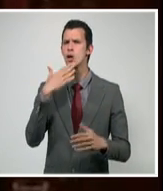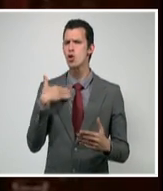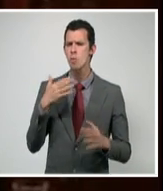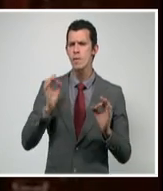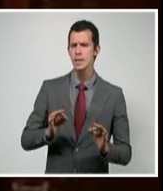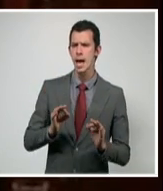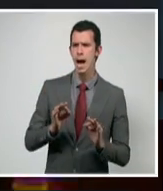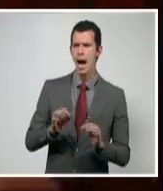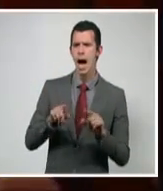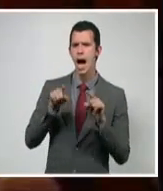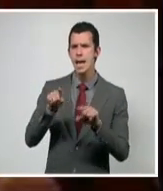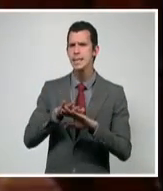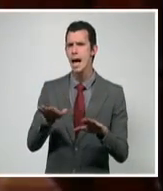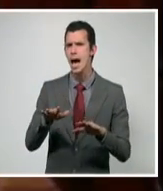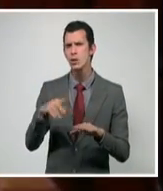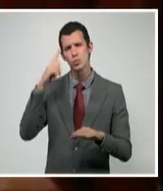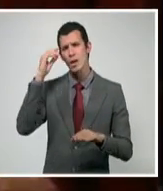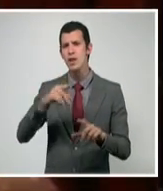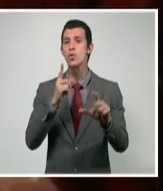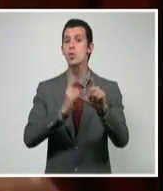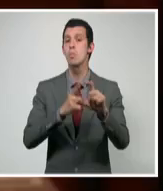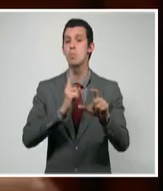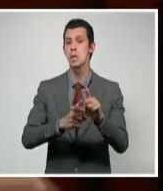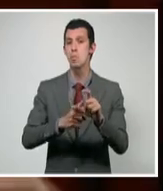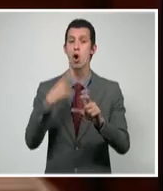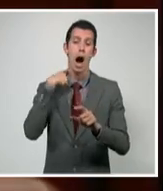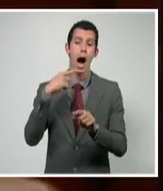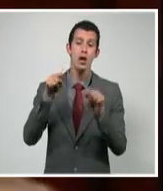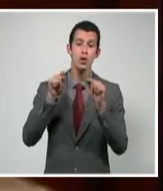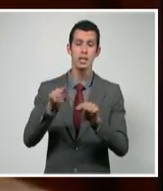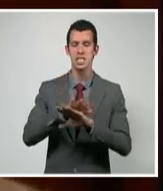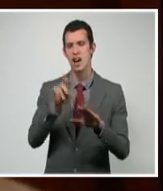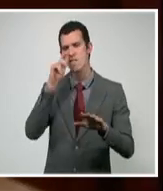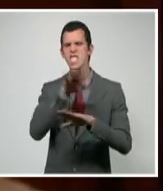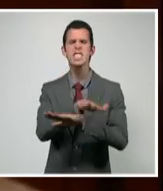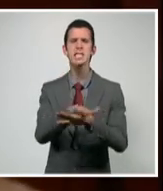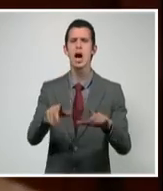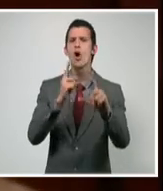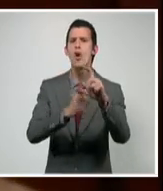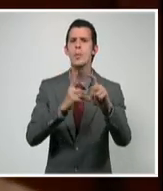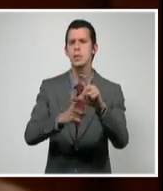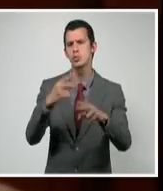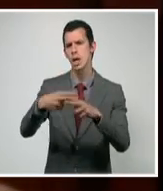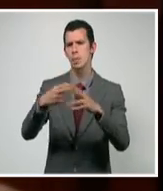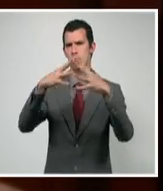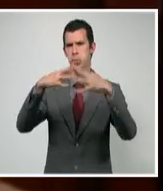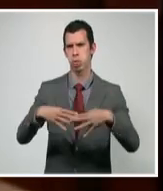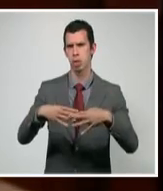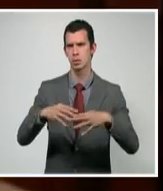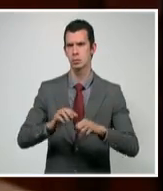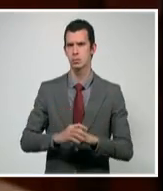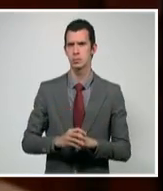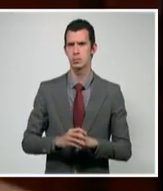died this year. By the grace of God, America won the Cold War.